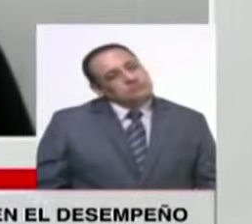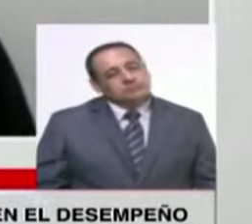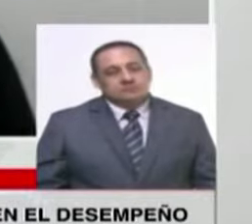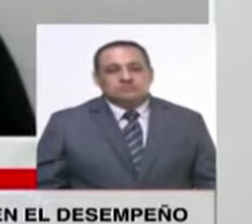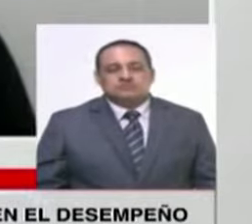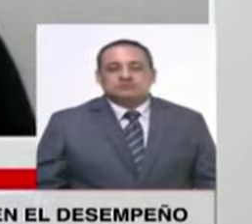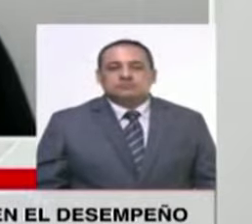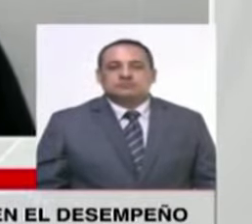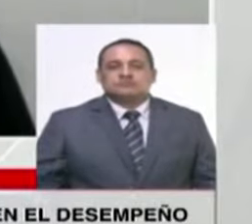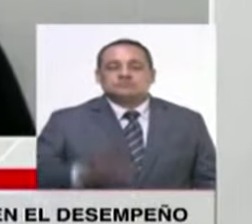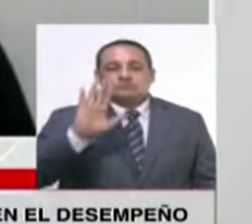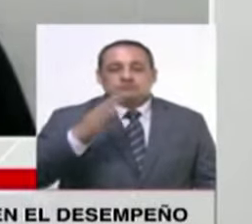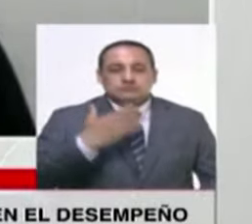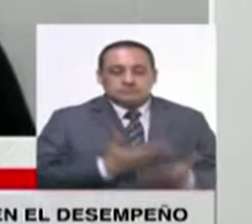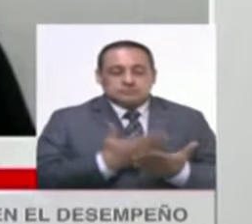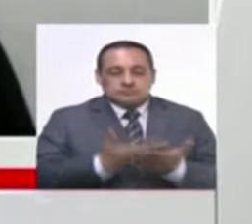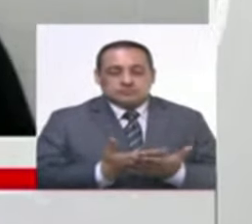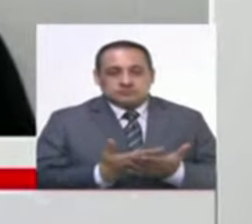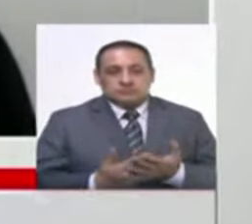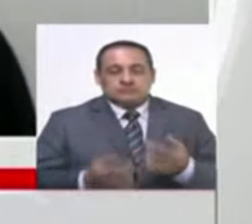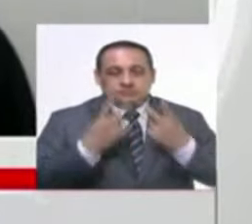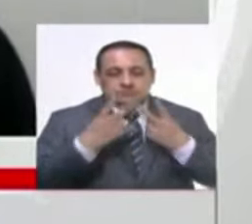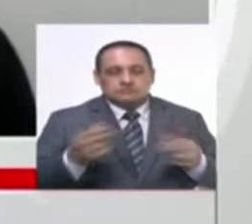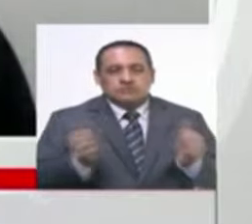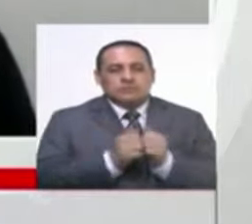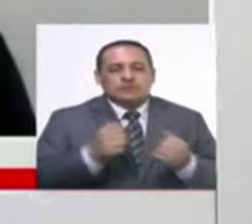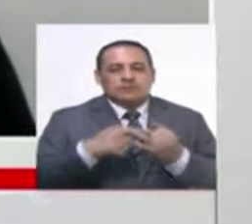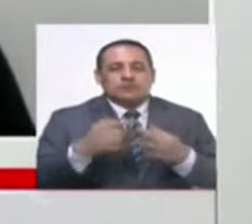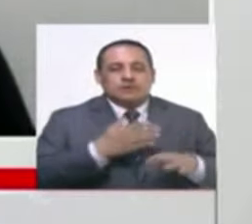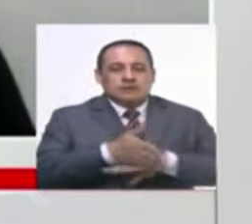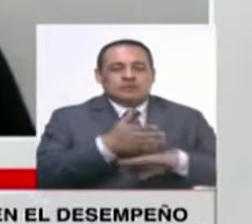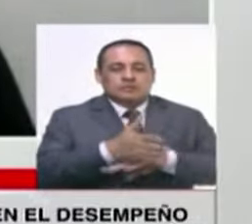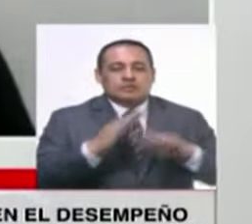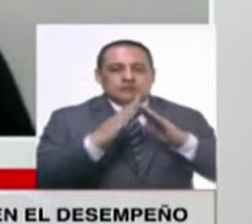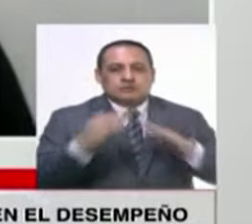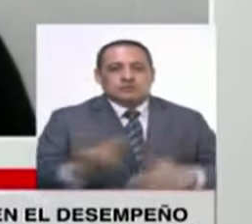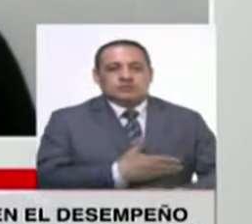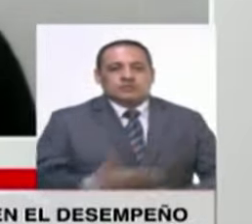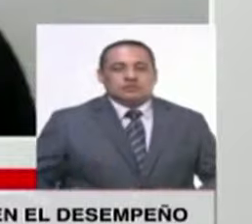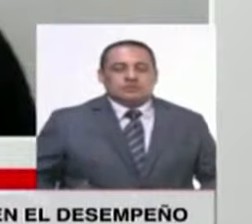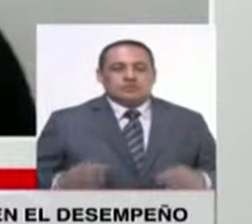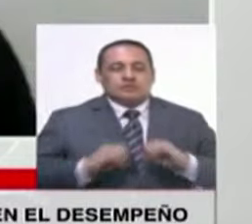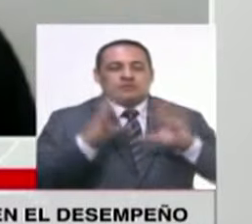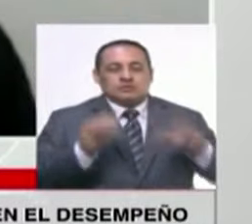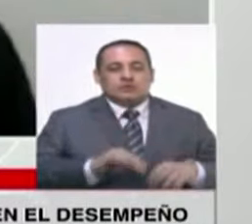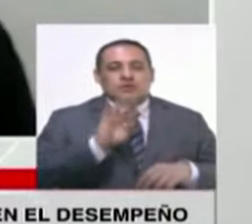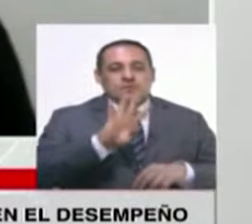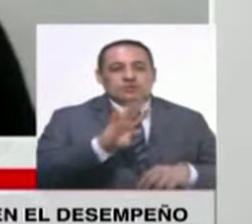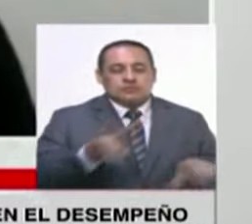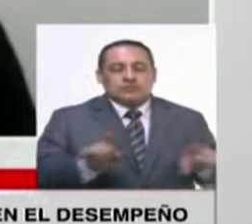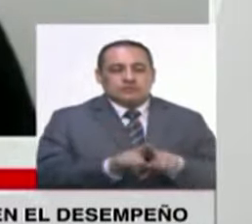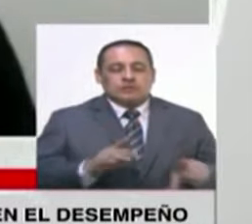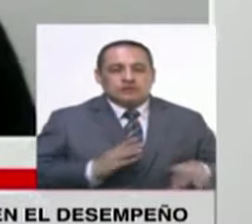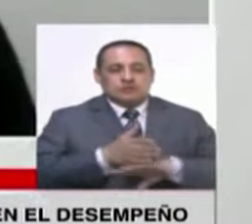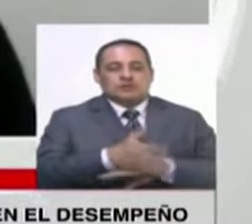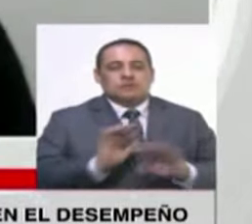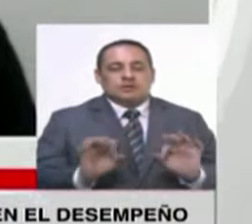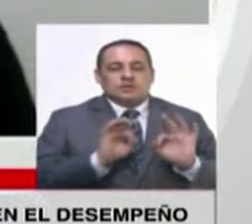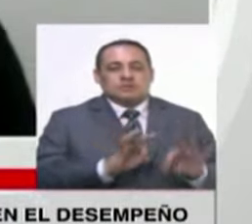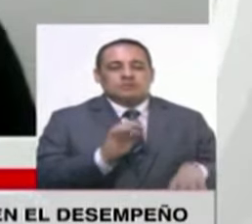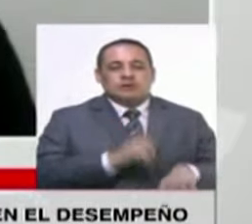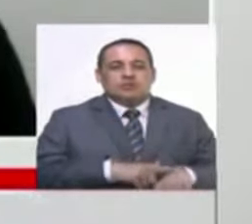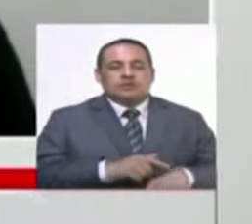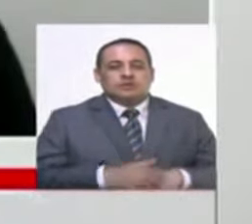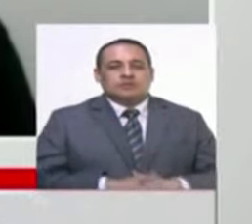Señor Samir... ¿Pueden constatar eso a través de los ingresos a Palacio de Gobierno? El día 4 entramos en la misma